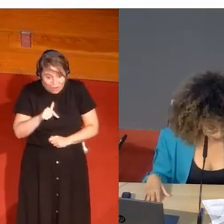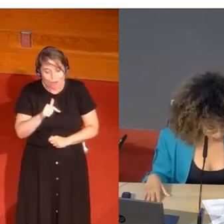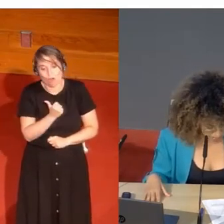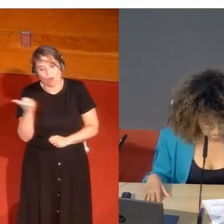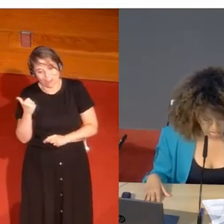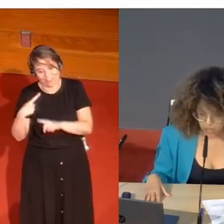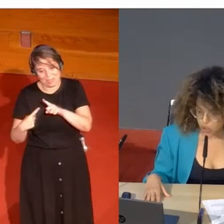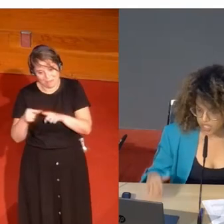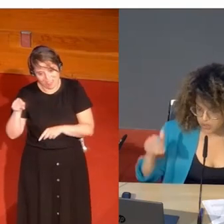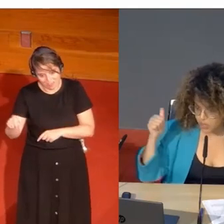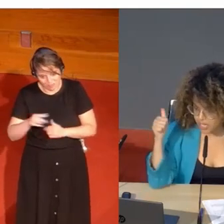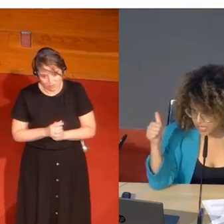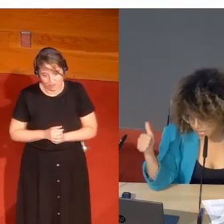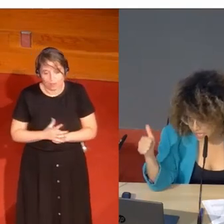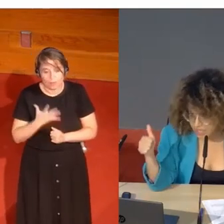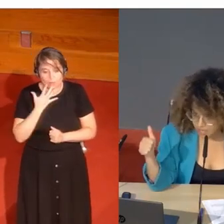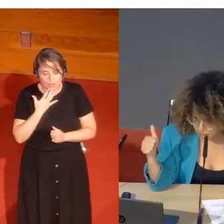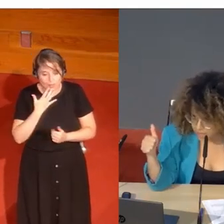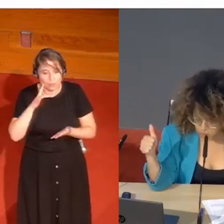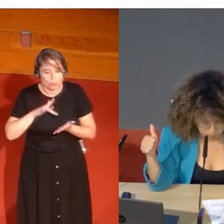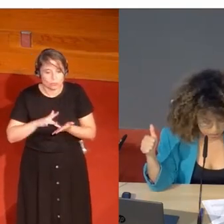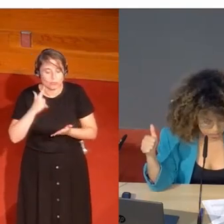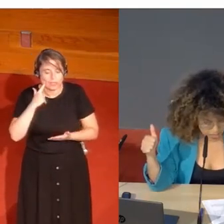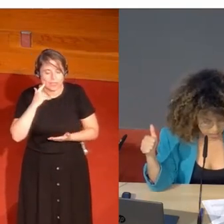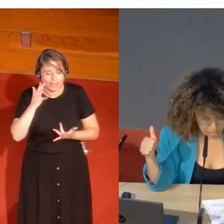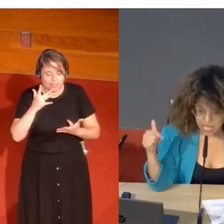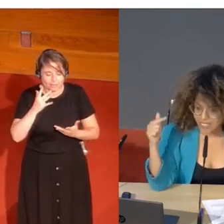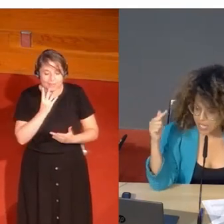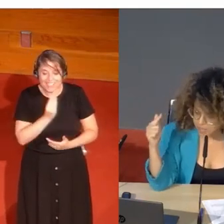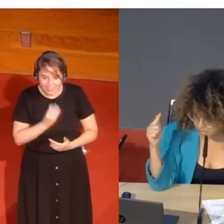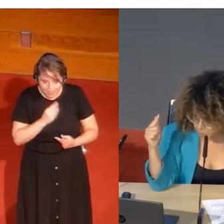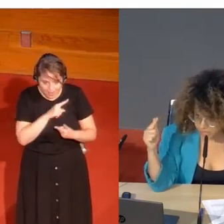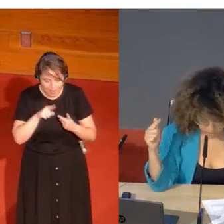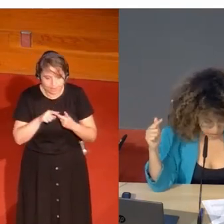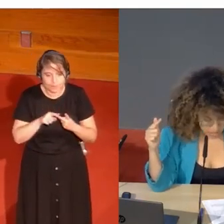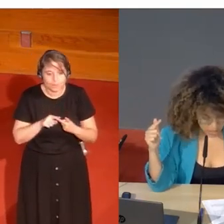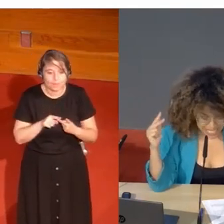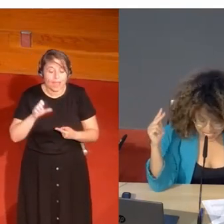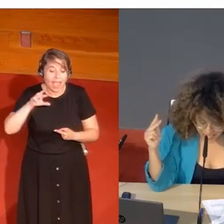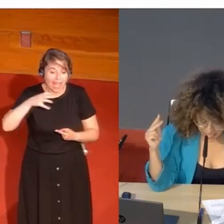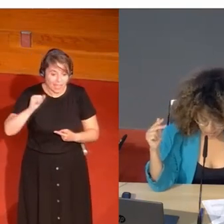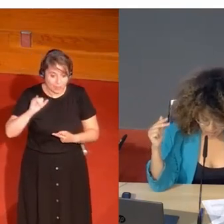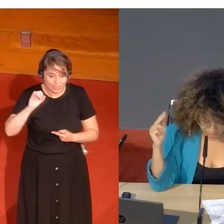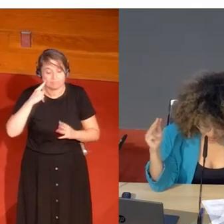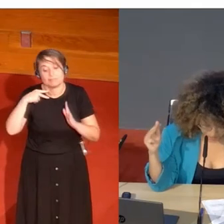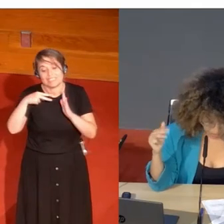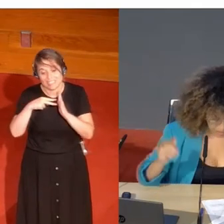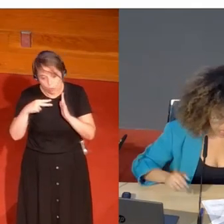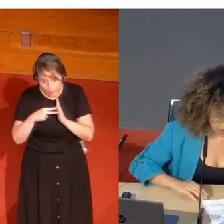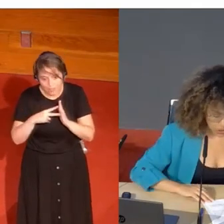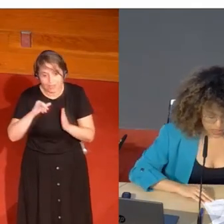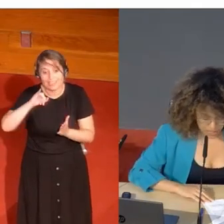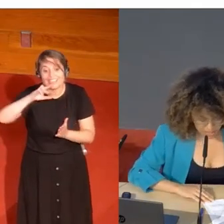Oriente medio en concreto en Israel que hablaremos también de Israel en Arabia saudí en Siria y en